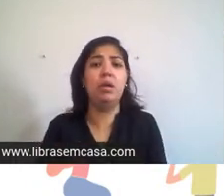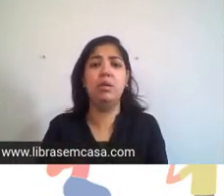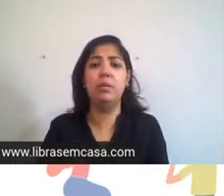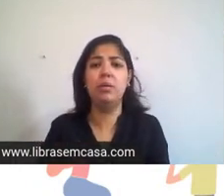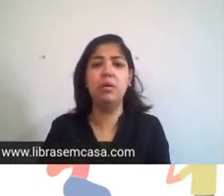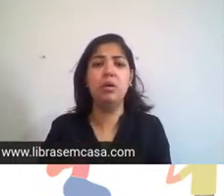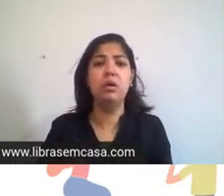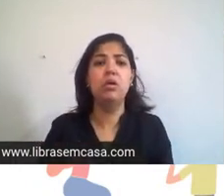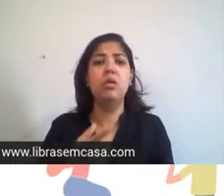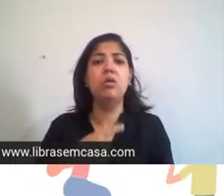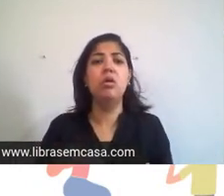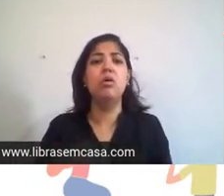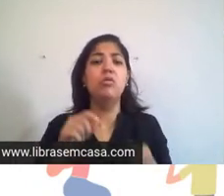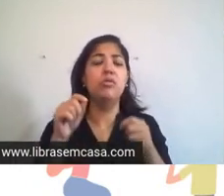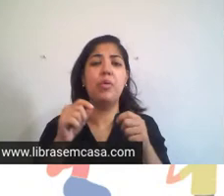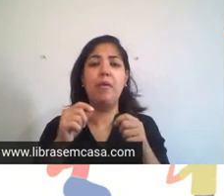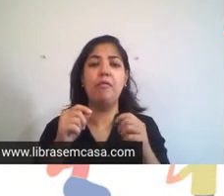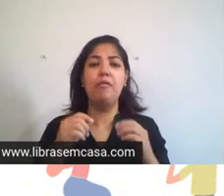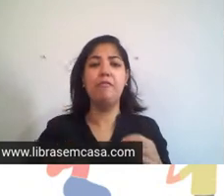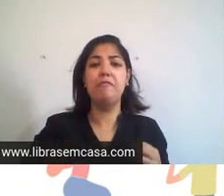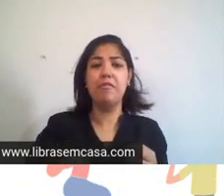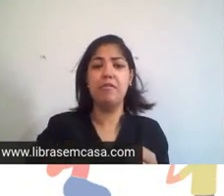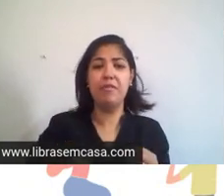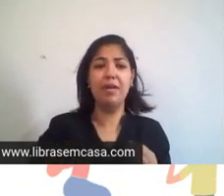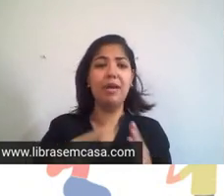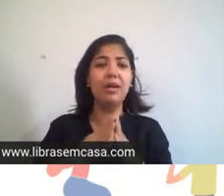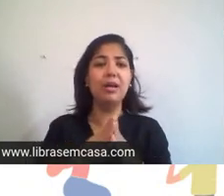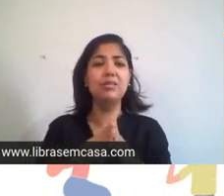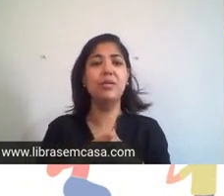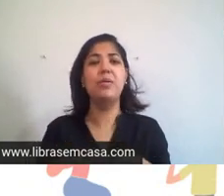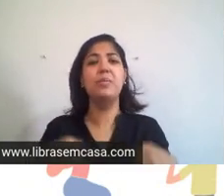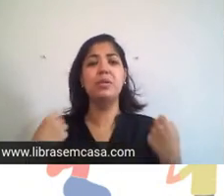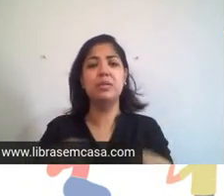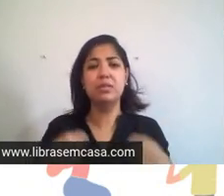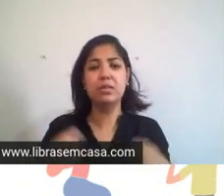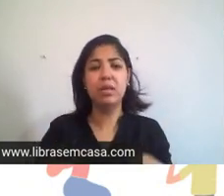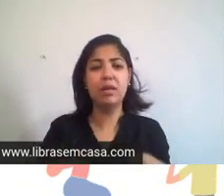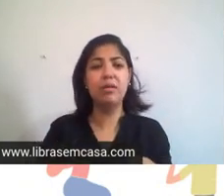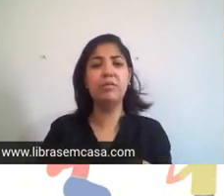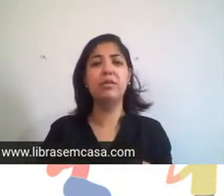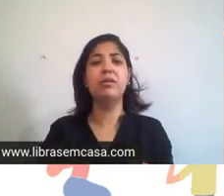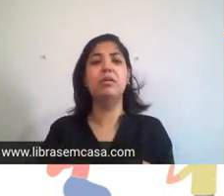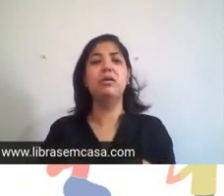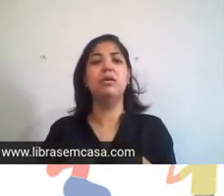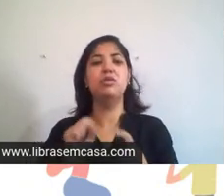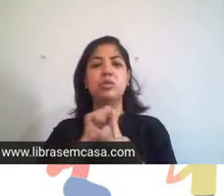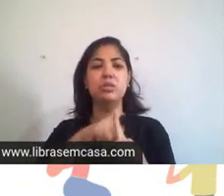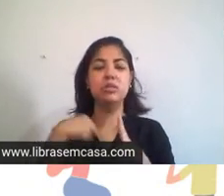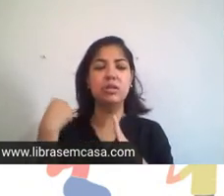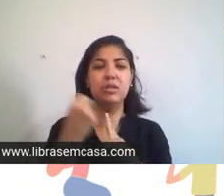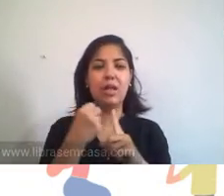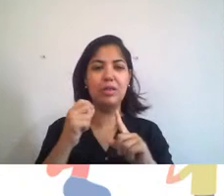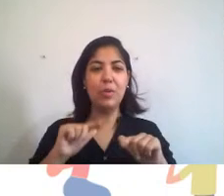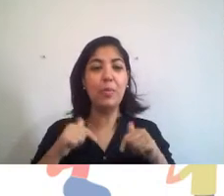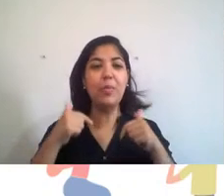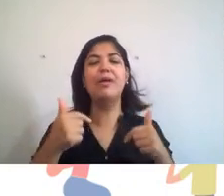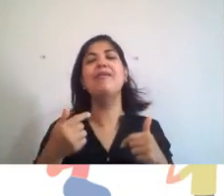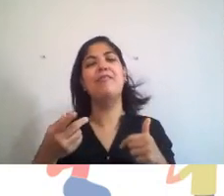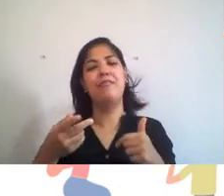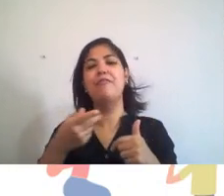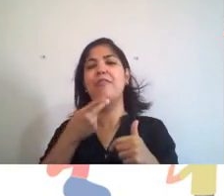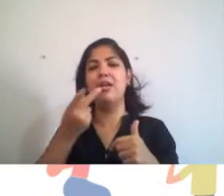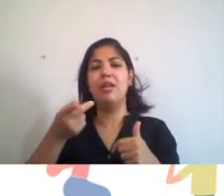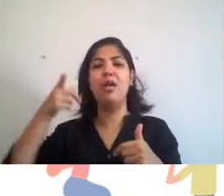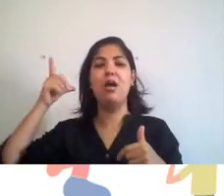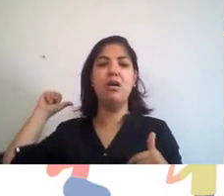fallando en lo más importante que deberíamos tener en la sociedad humana, como decía al principio, no somos mamíferos que estamos como